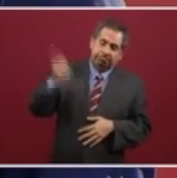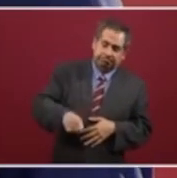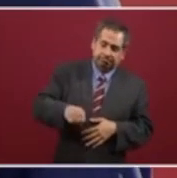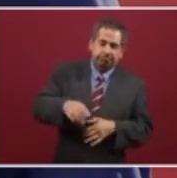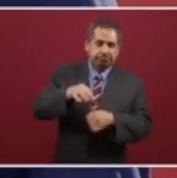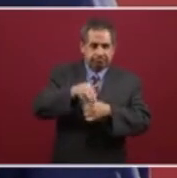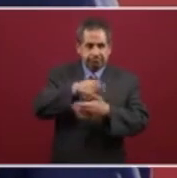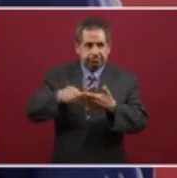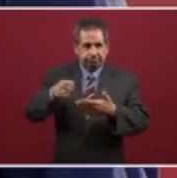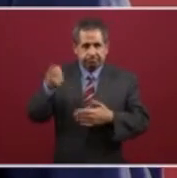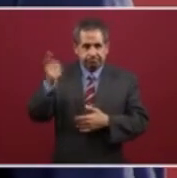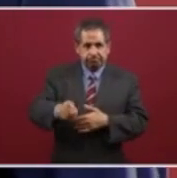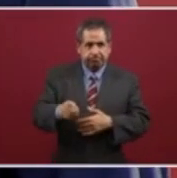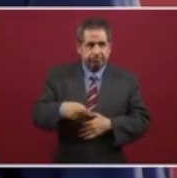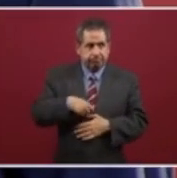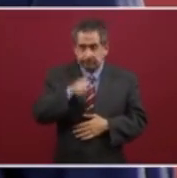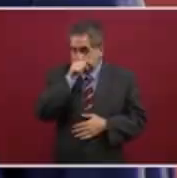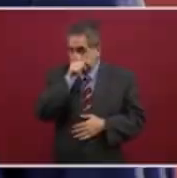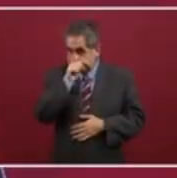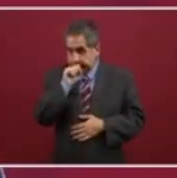y también